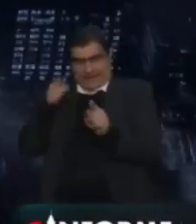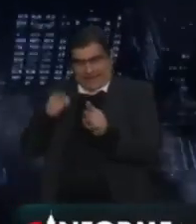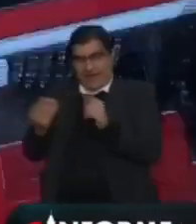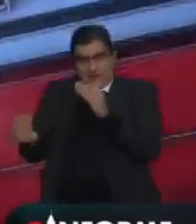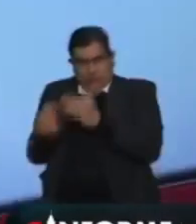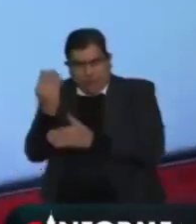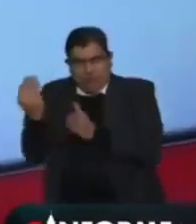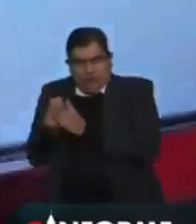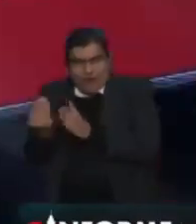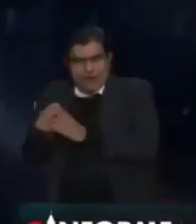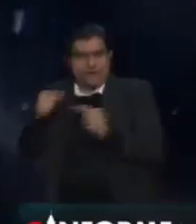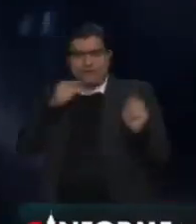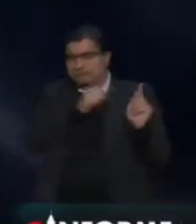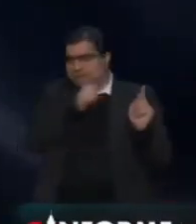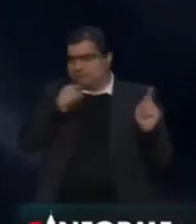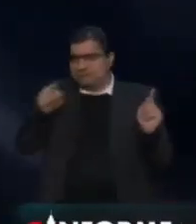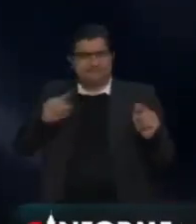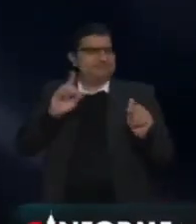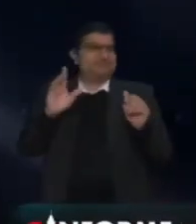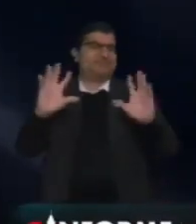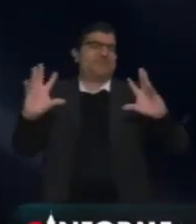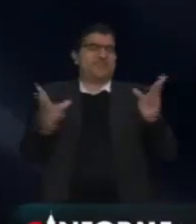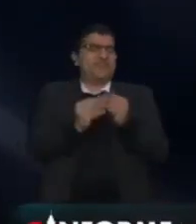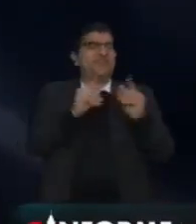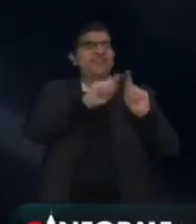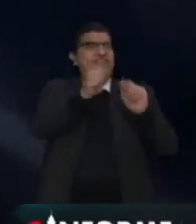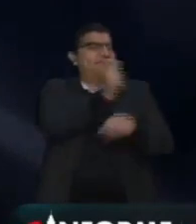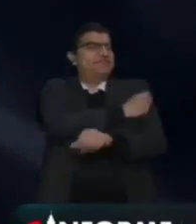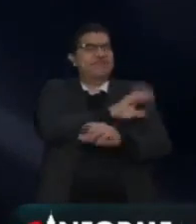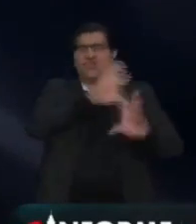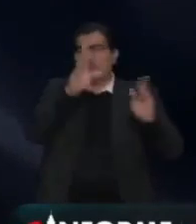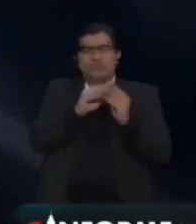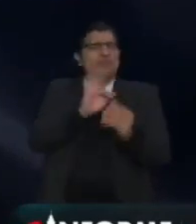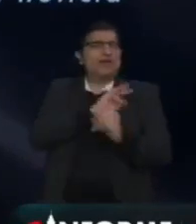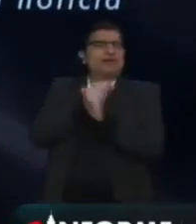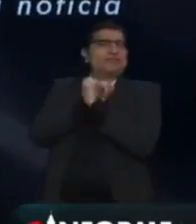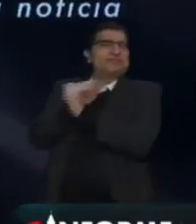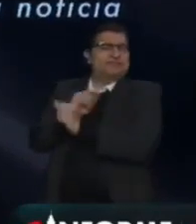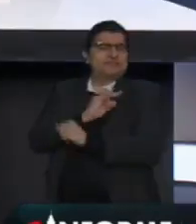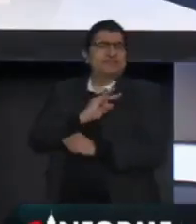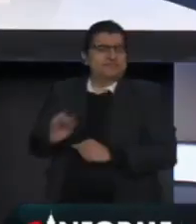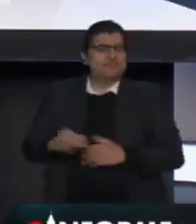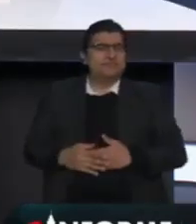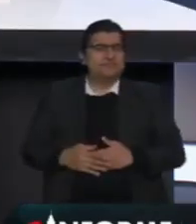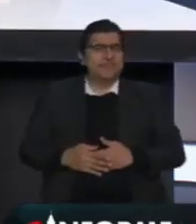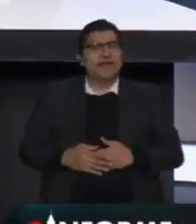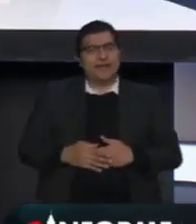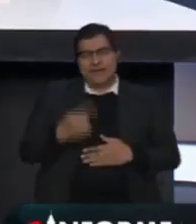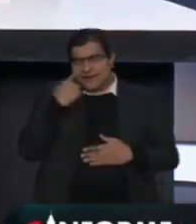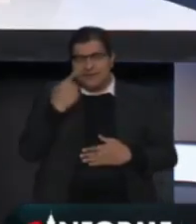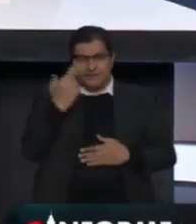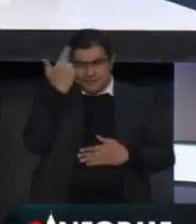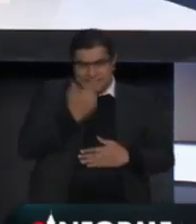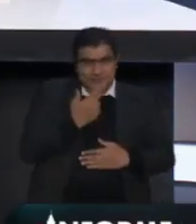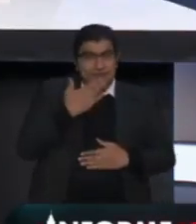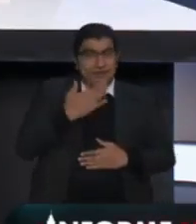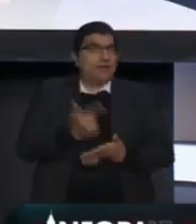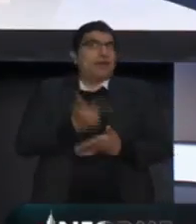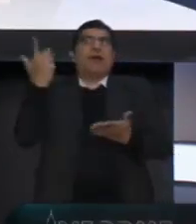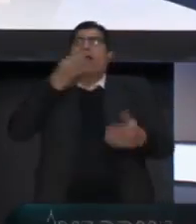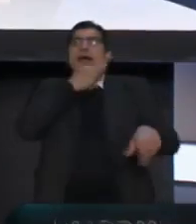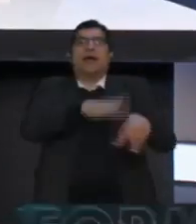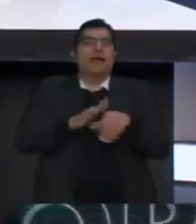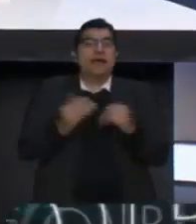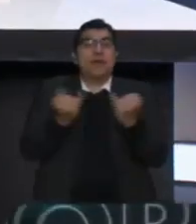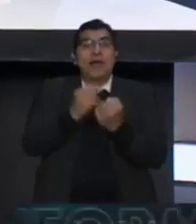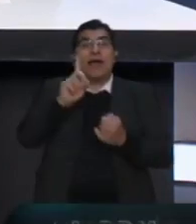variante, todas están cubiertas por todas las vacunas. Todas. Entonces, hay que observarla, pero no es tan grave como Delta,